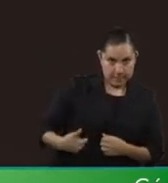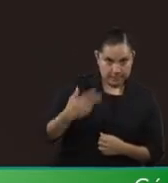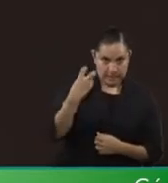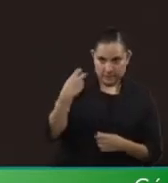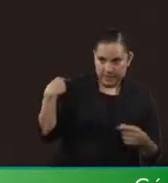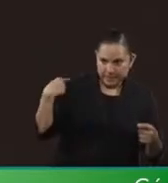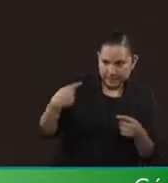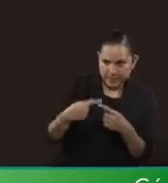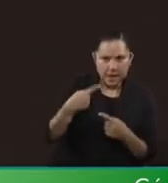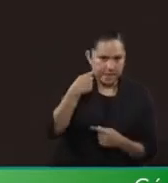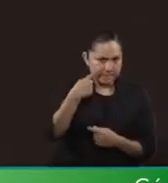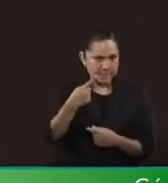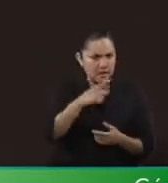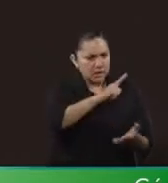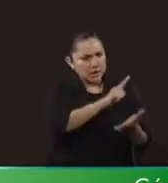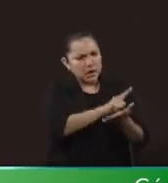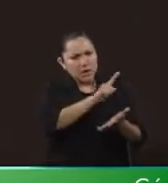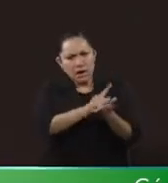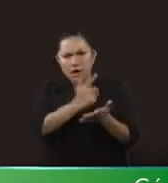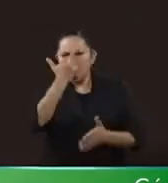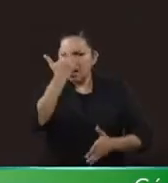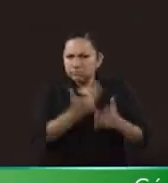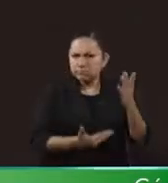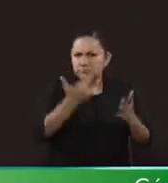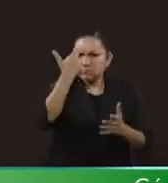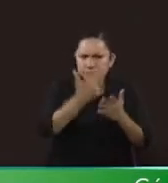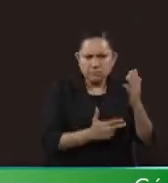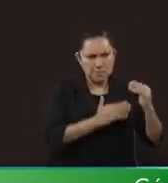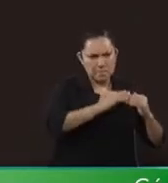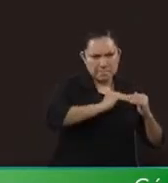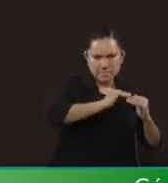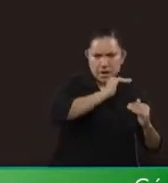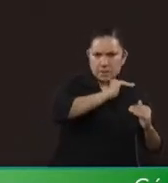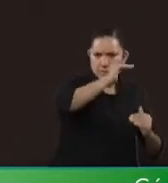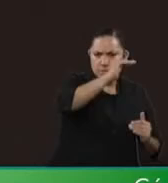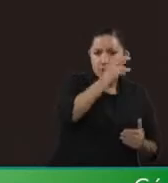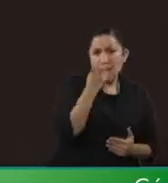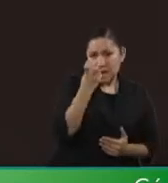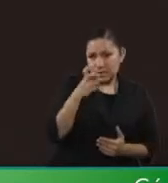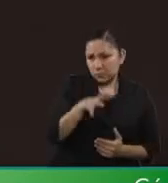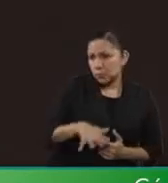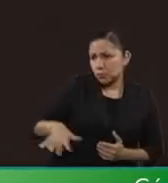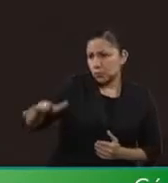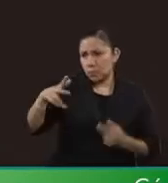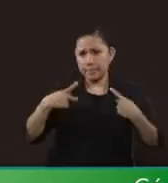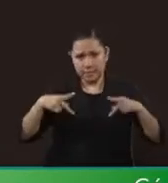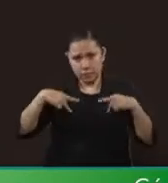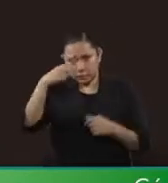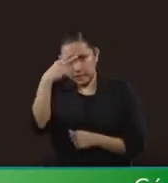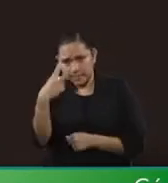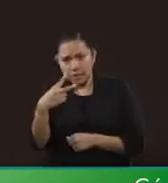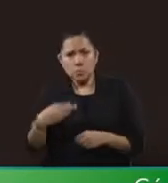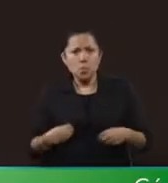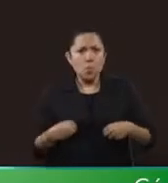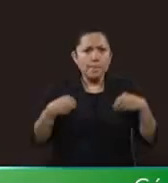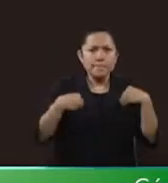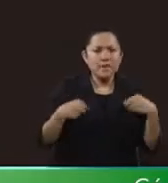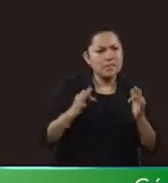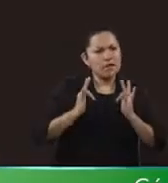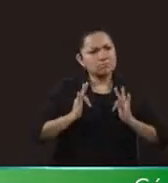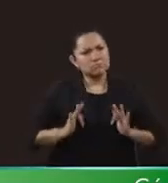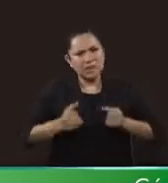de actos delictivos que atentan contra la tranquilidad, la seguridad y la vida de las y los